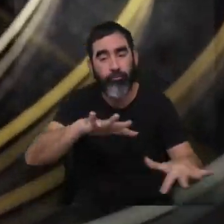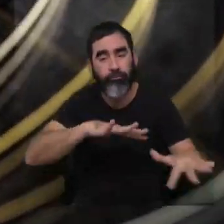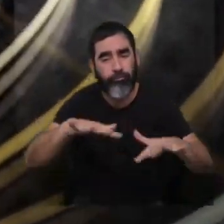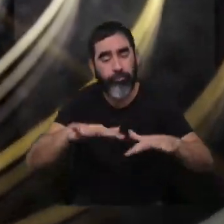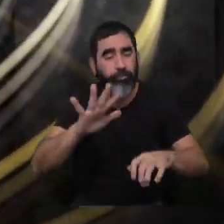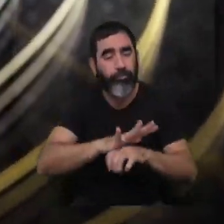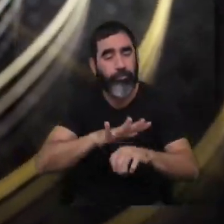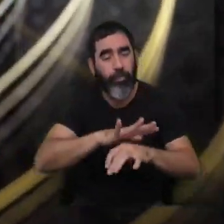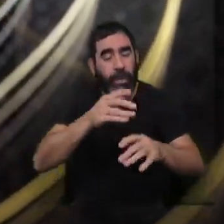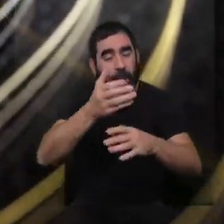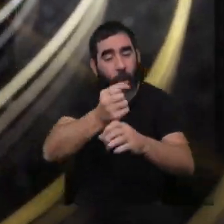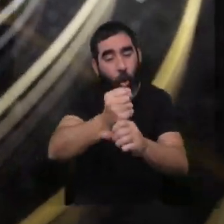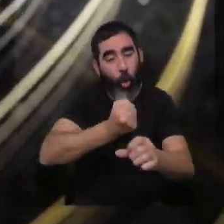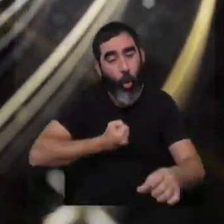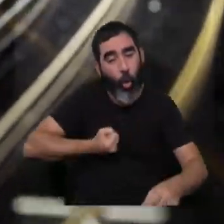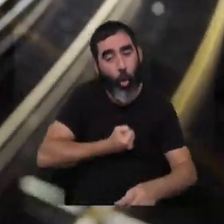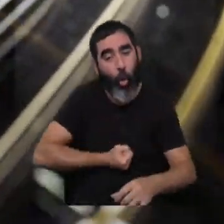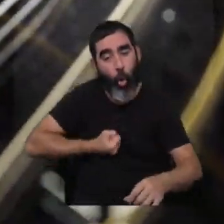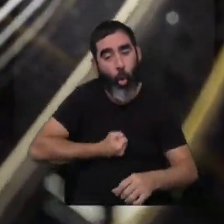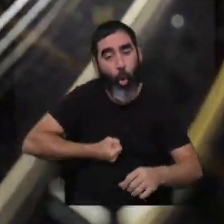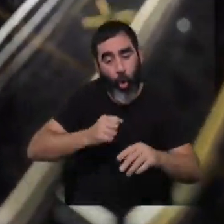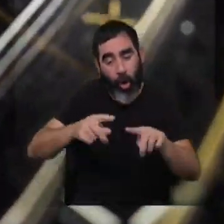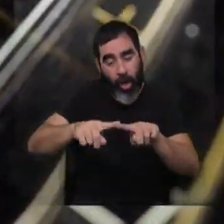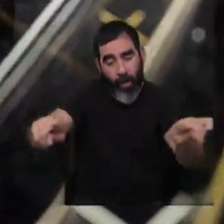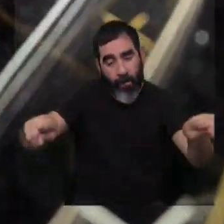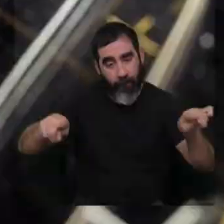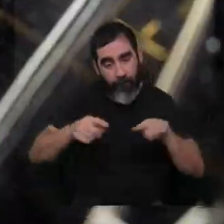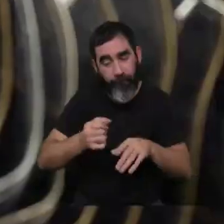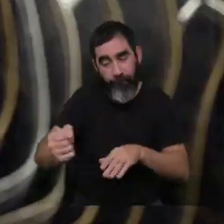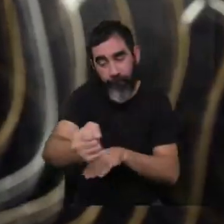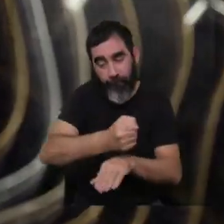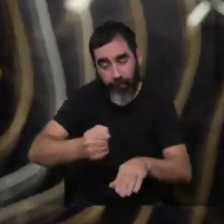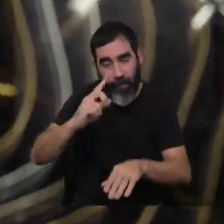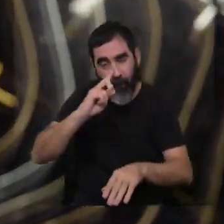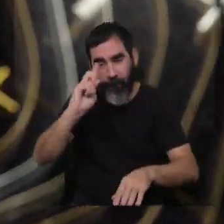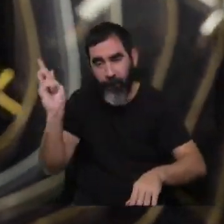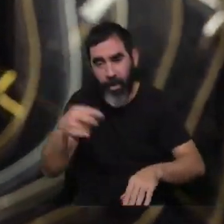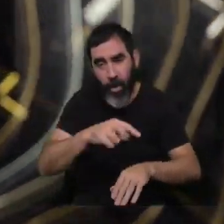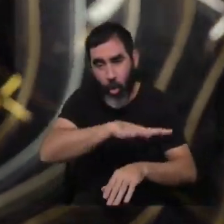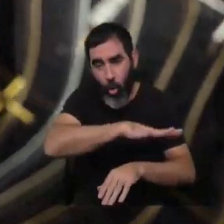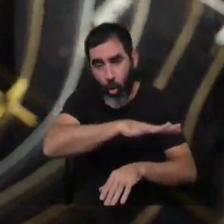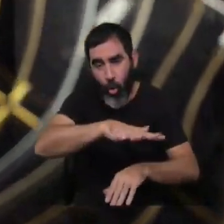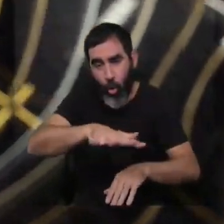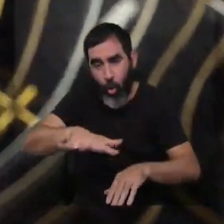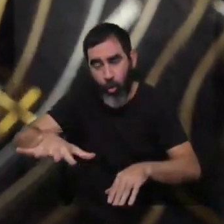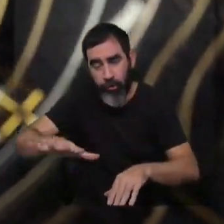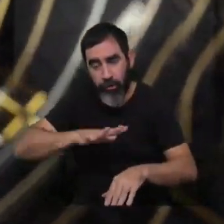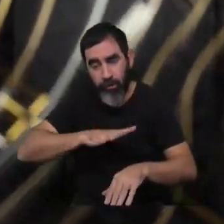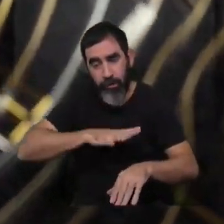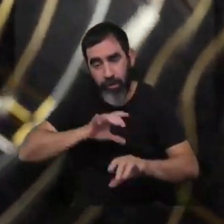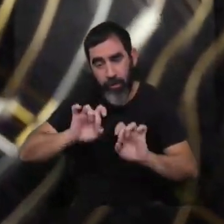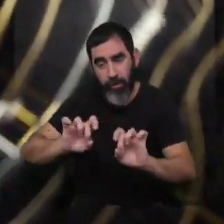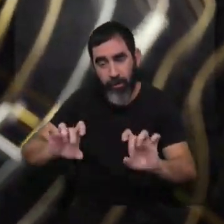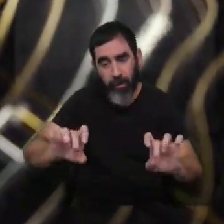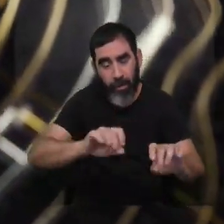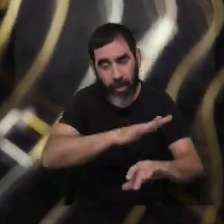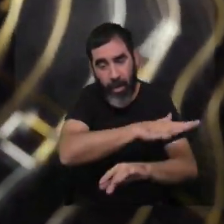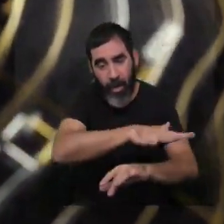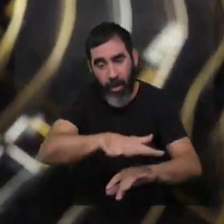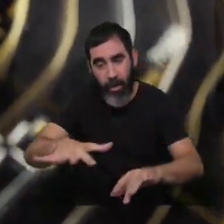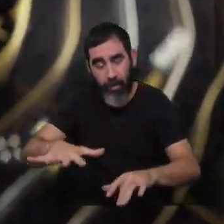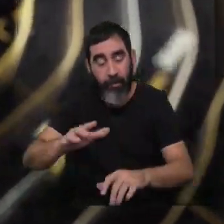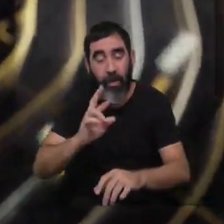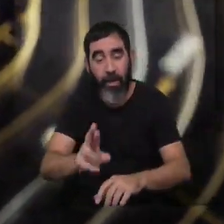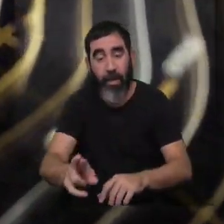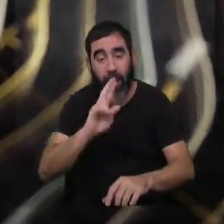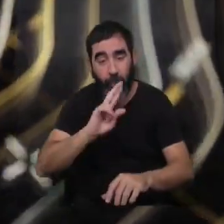si fuera una ecografía del subsuelo. Lo que hace es, se mide la velocidad con que las ondas sísmicas se transmiten en el subsuelo y da como